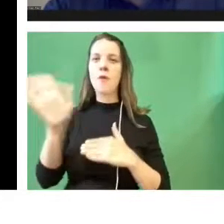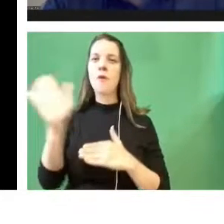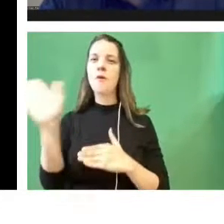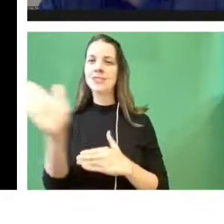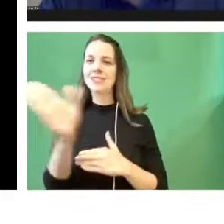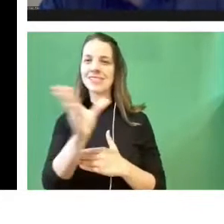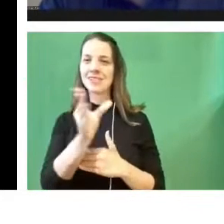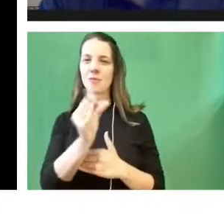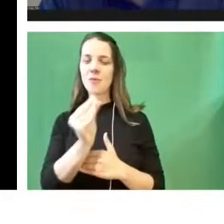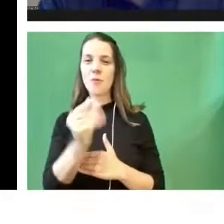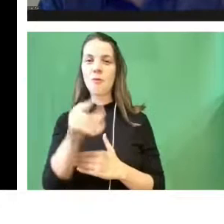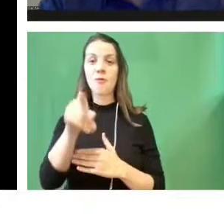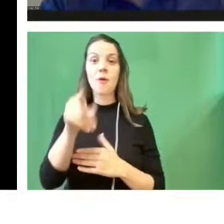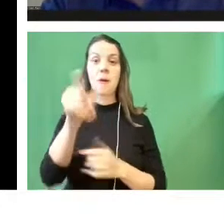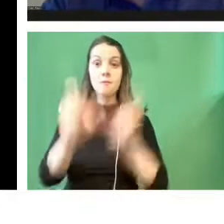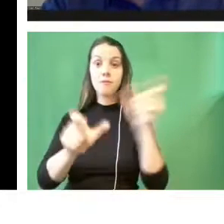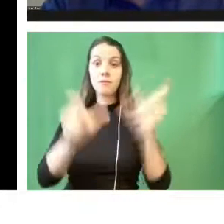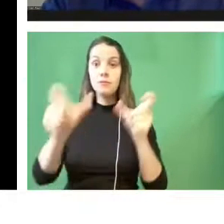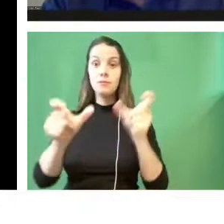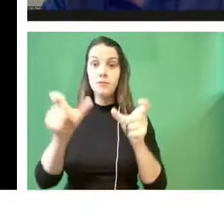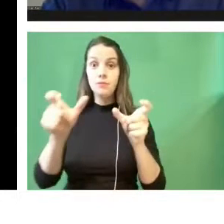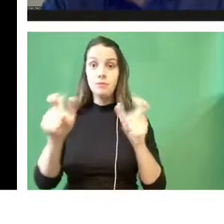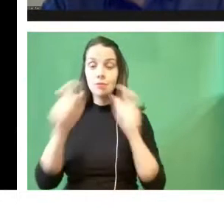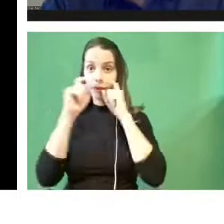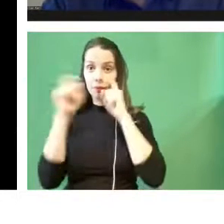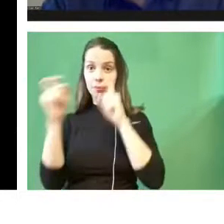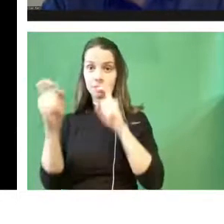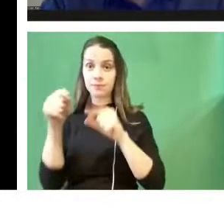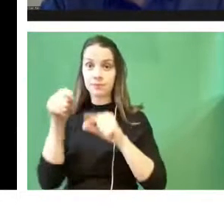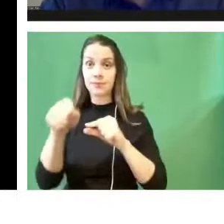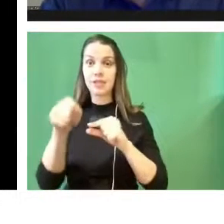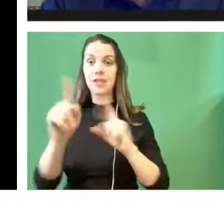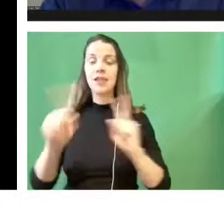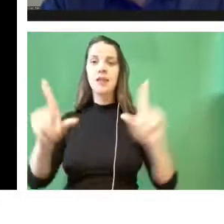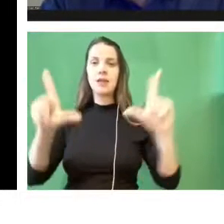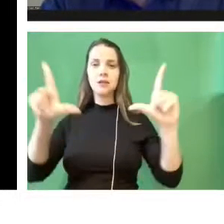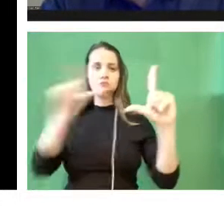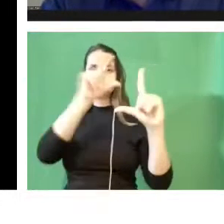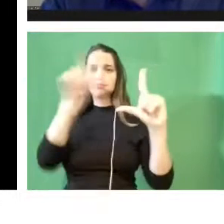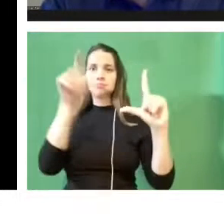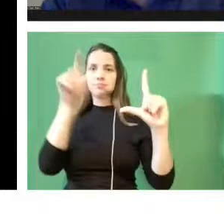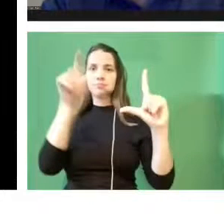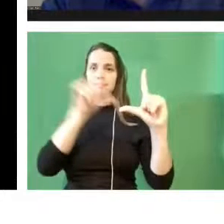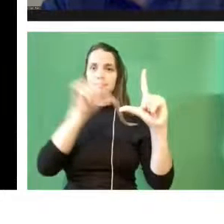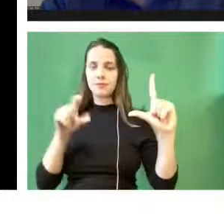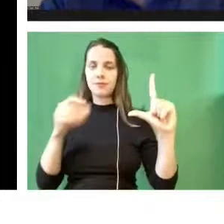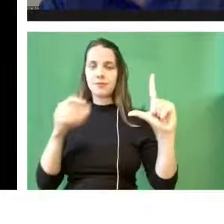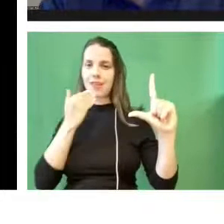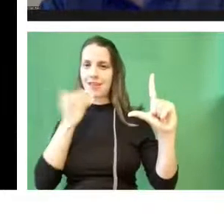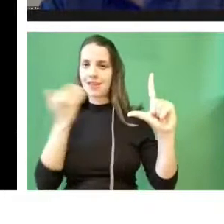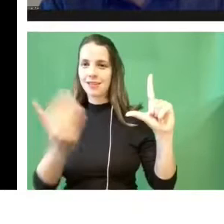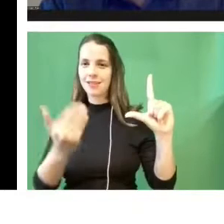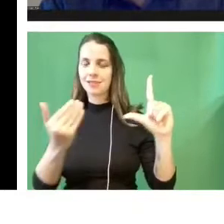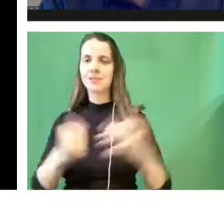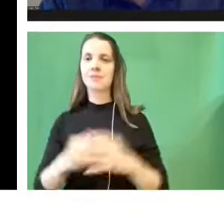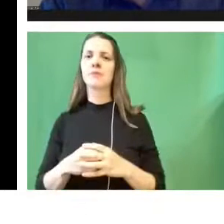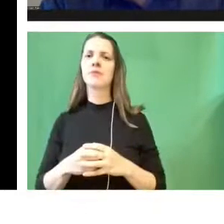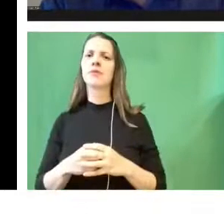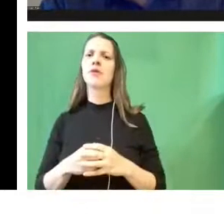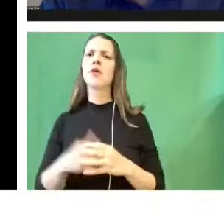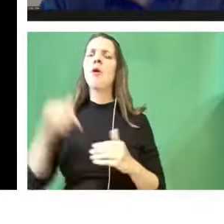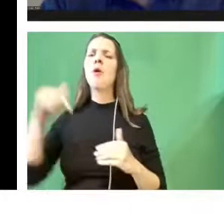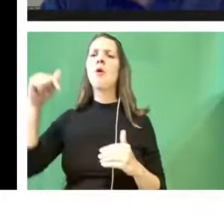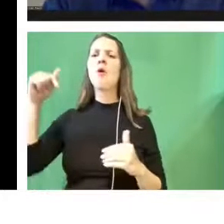través de la web esta presentación. La presentación mía trae la idea de irrumpir o hacer un punto de